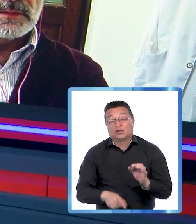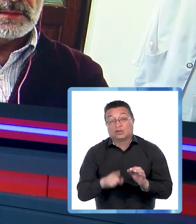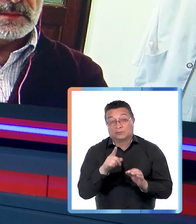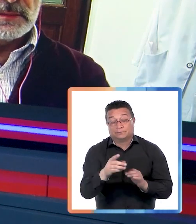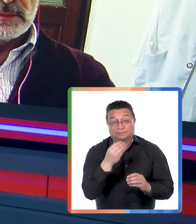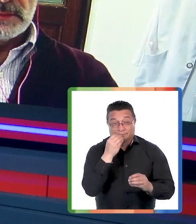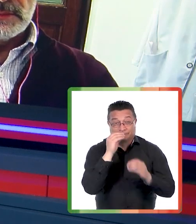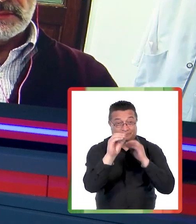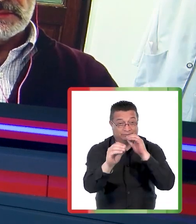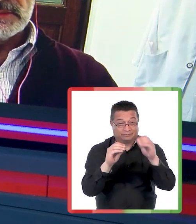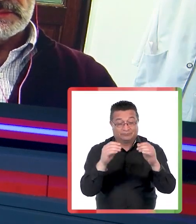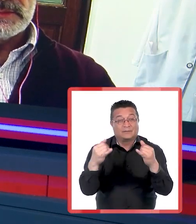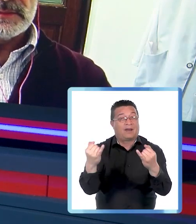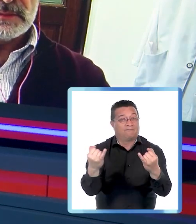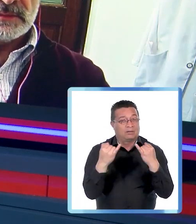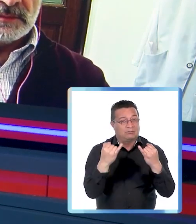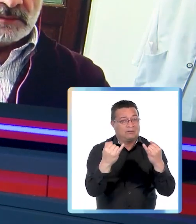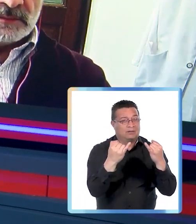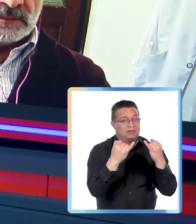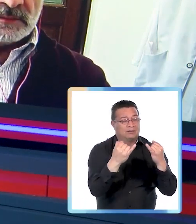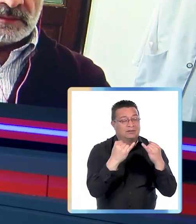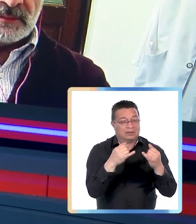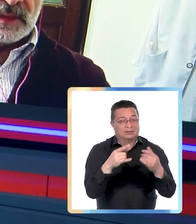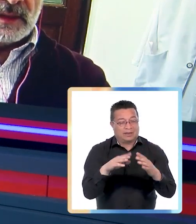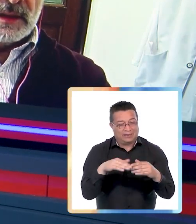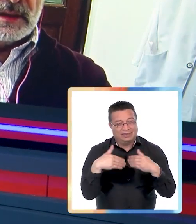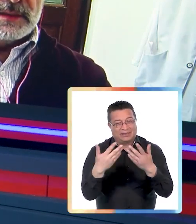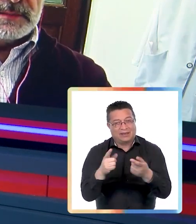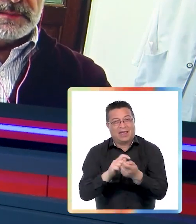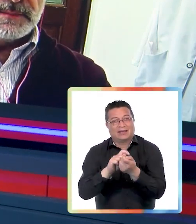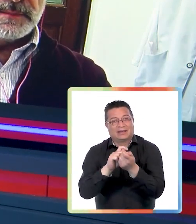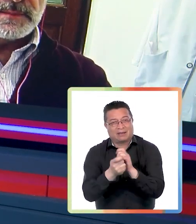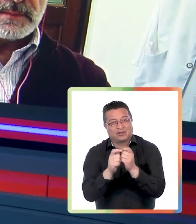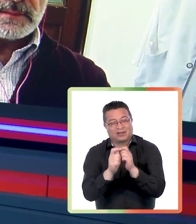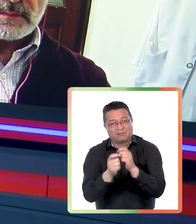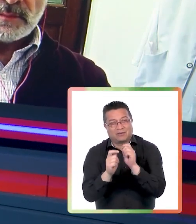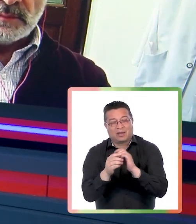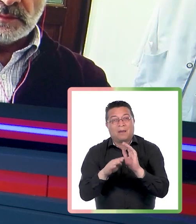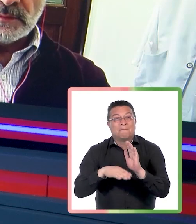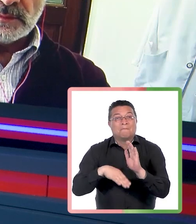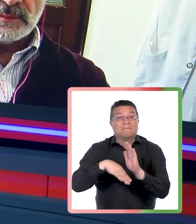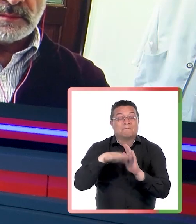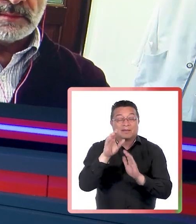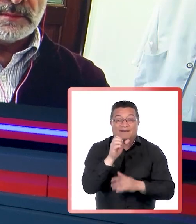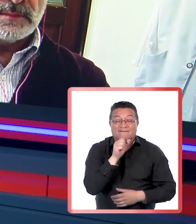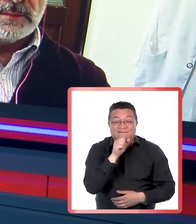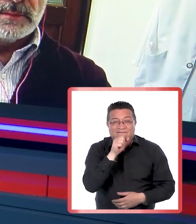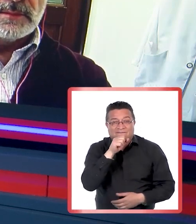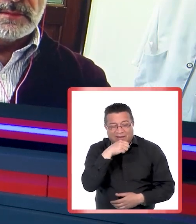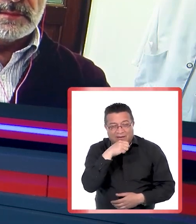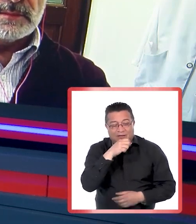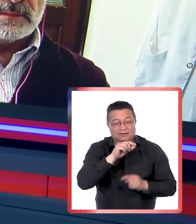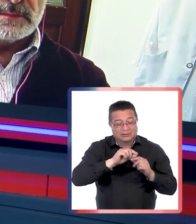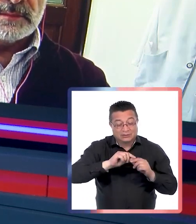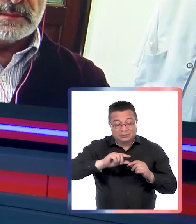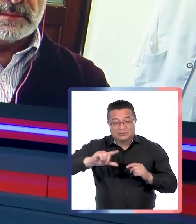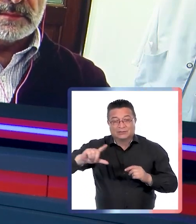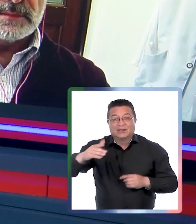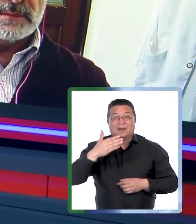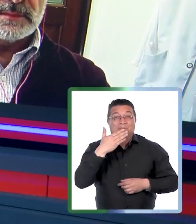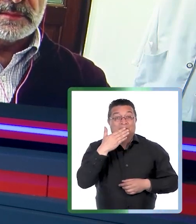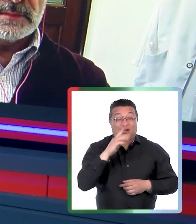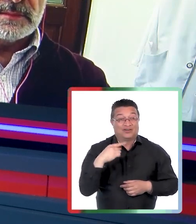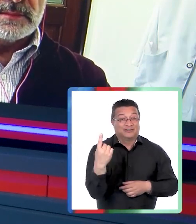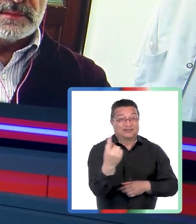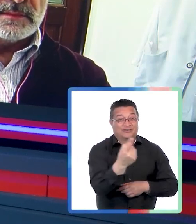Perfecto. Entonces, con ese llamado al informarse, a generar cambios para tener un mayor envejecimiento, una mejor evolución